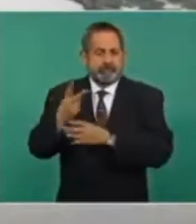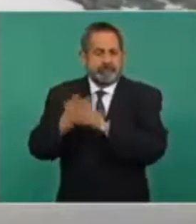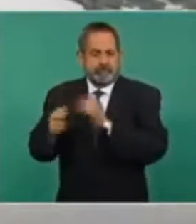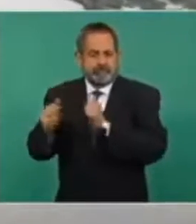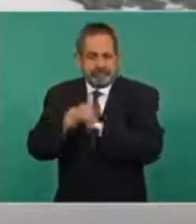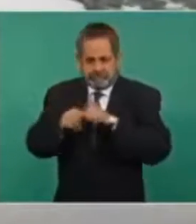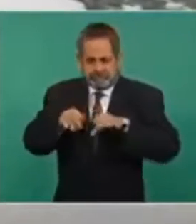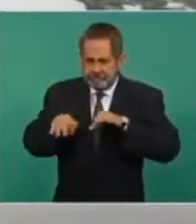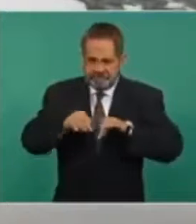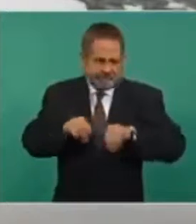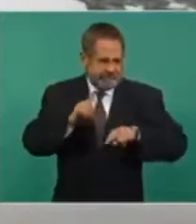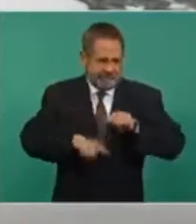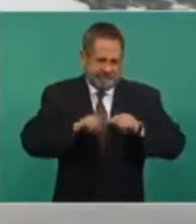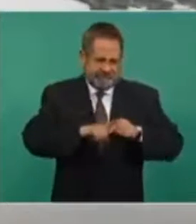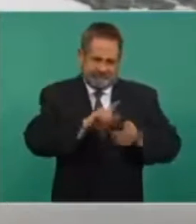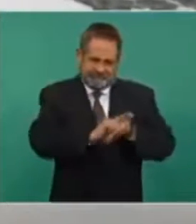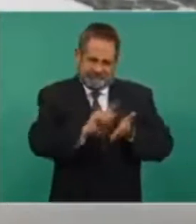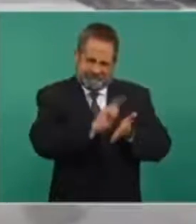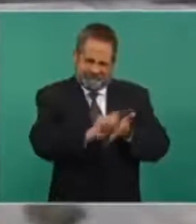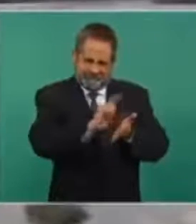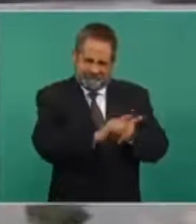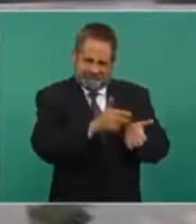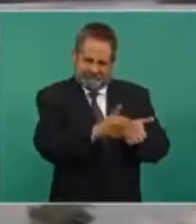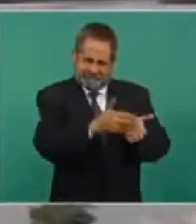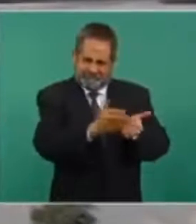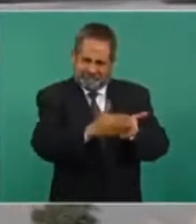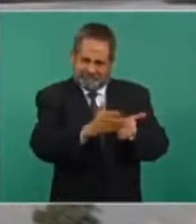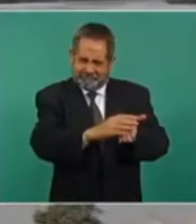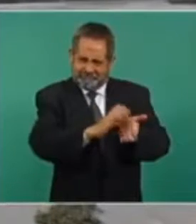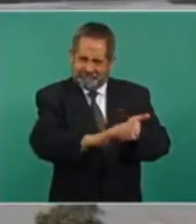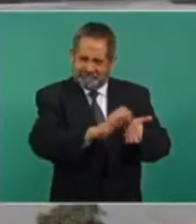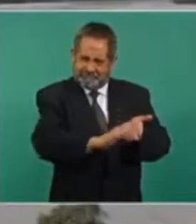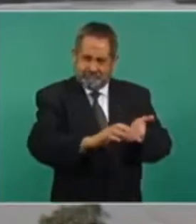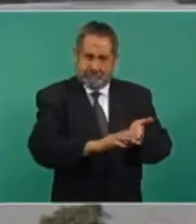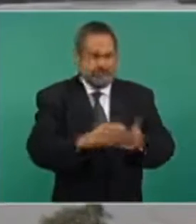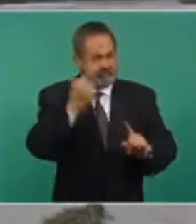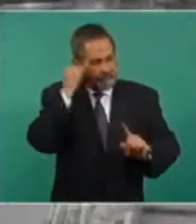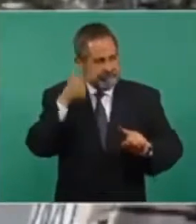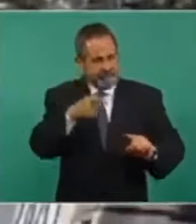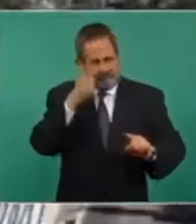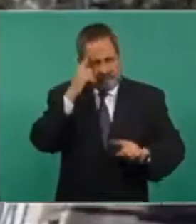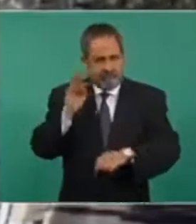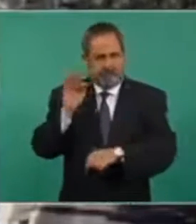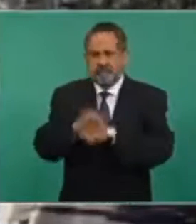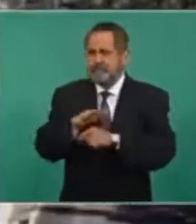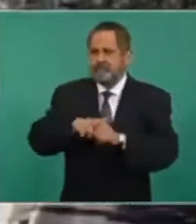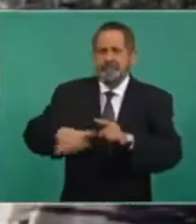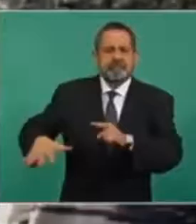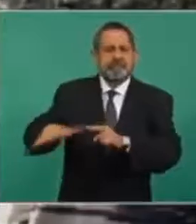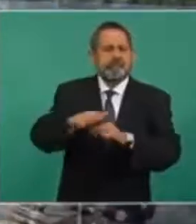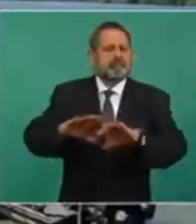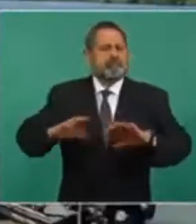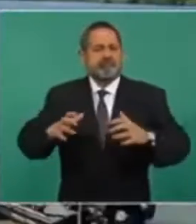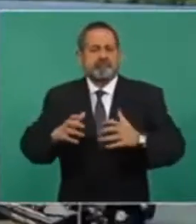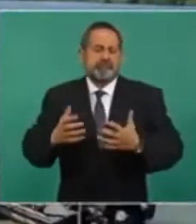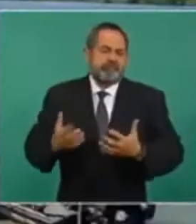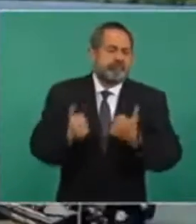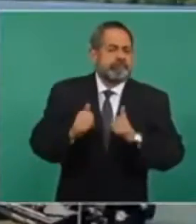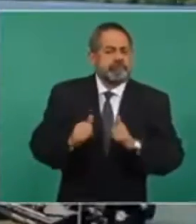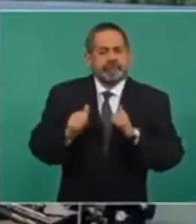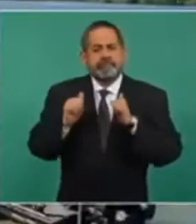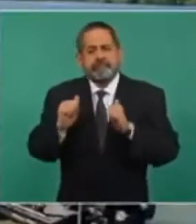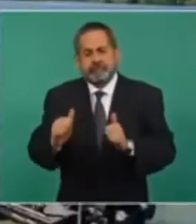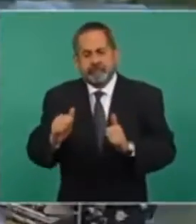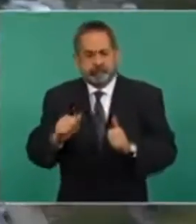los trabajos de mantenimiento propuestos en el proyecto hidrológico para proteger a la población de inundaciones y